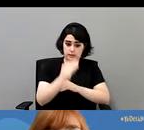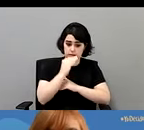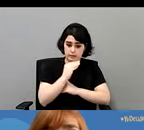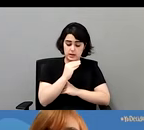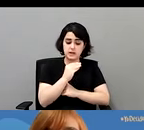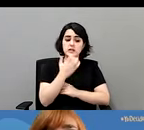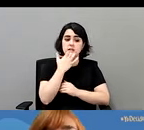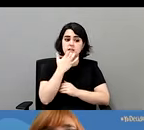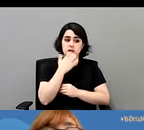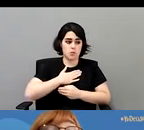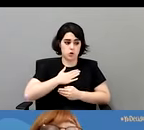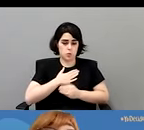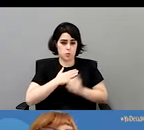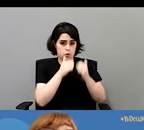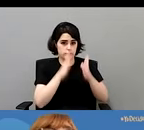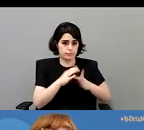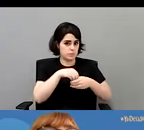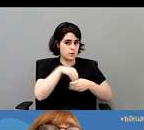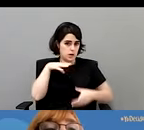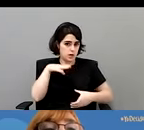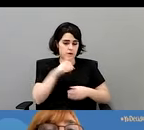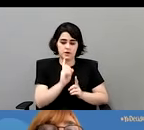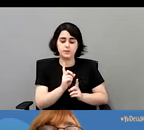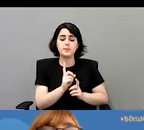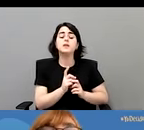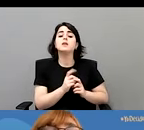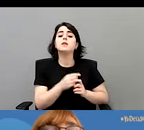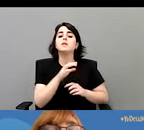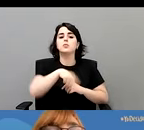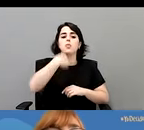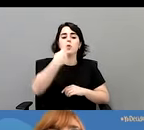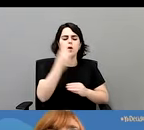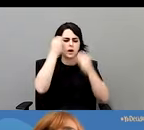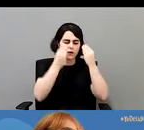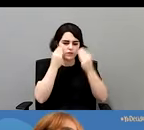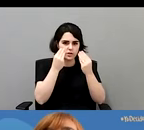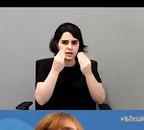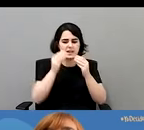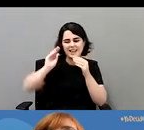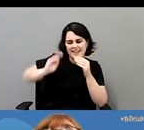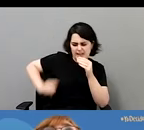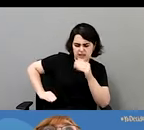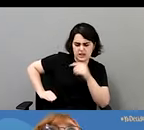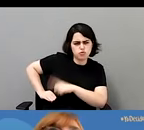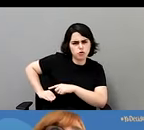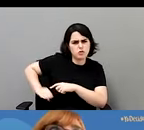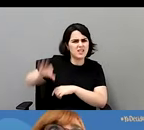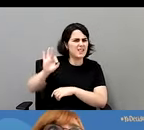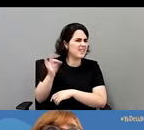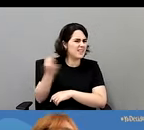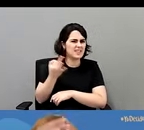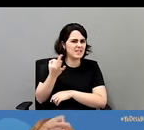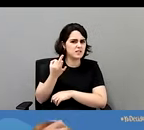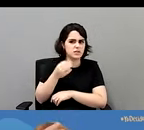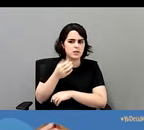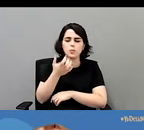dentro de un patrimonio protegido. Y luego, una reflexión muy importante. Ingresos. ¿Qué ingresos son? ¿Qué ingresos tiene